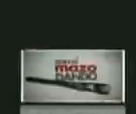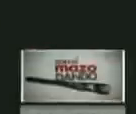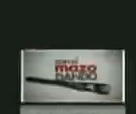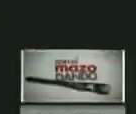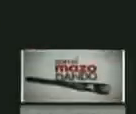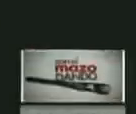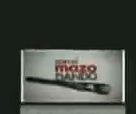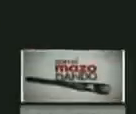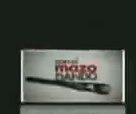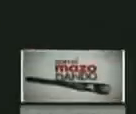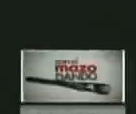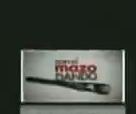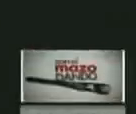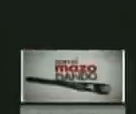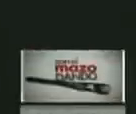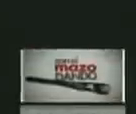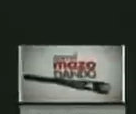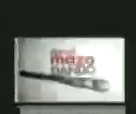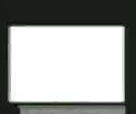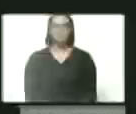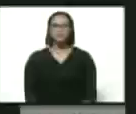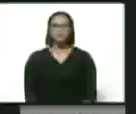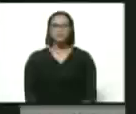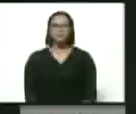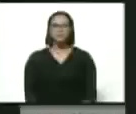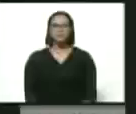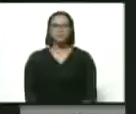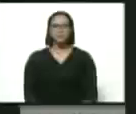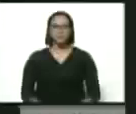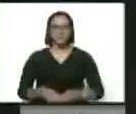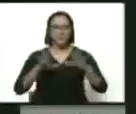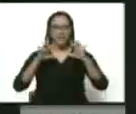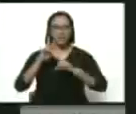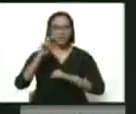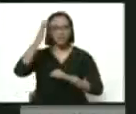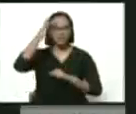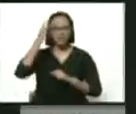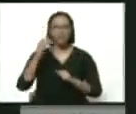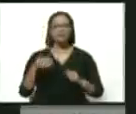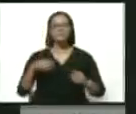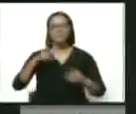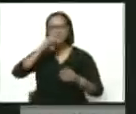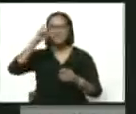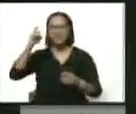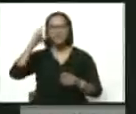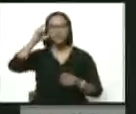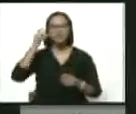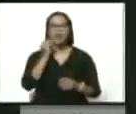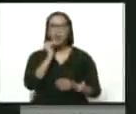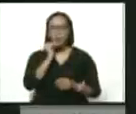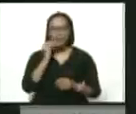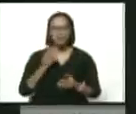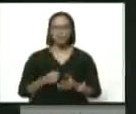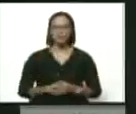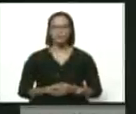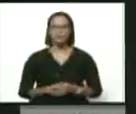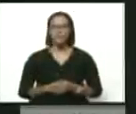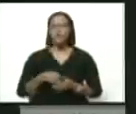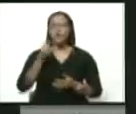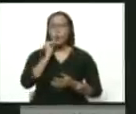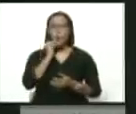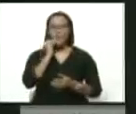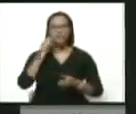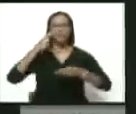juventud antiimperialista. Porque el 12 de febrero se celebra un día de juventud antiimperialista, de